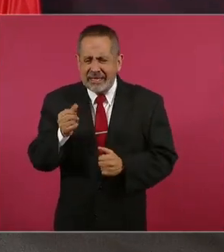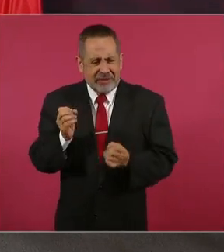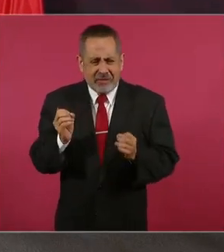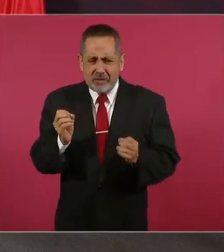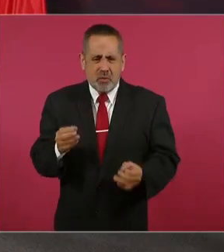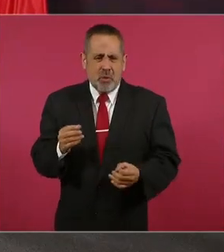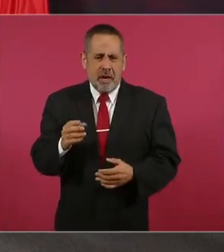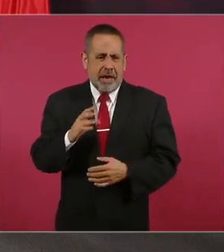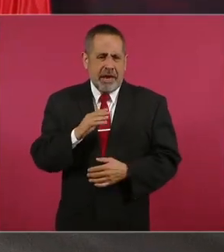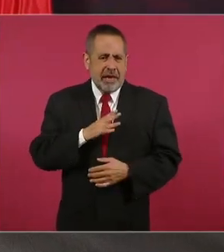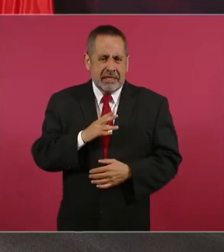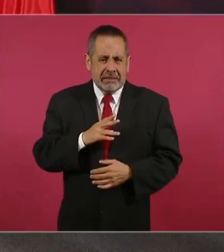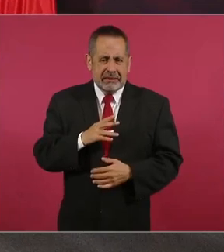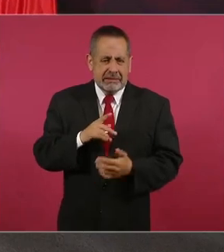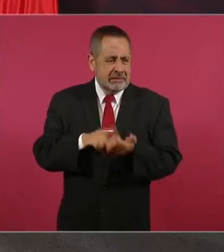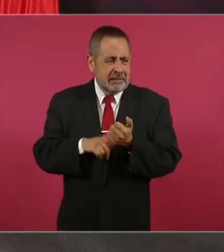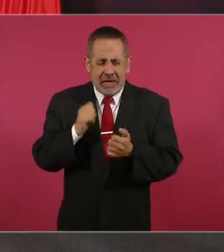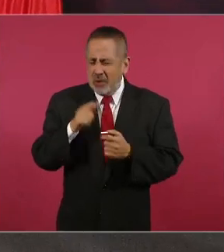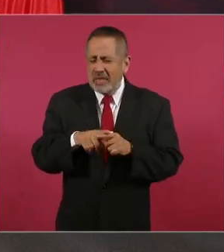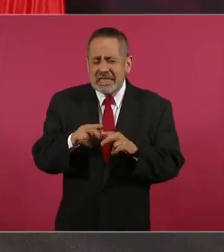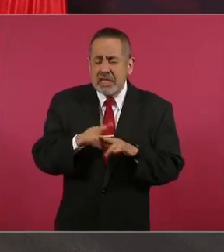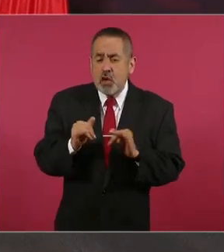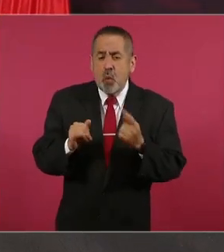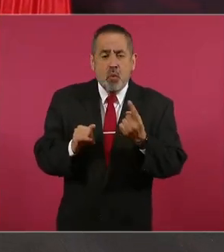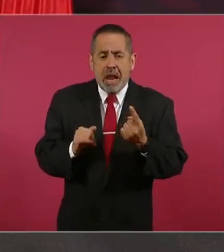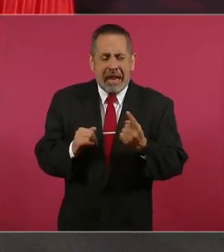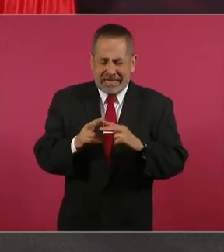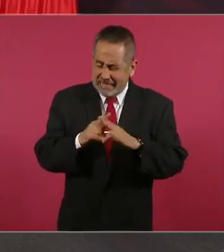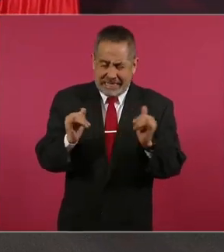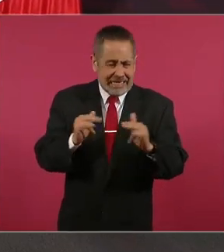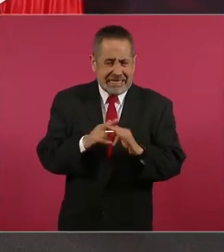ni una sola prueba.